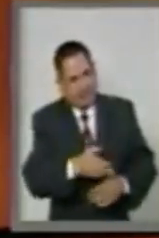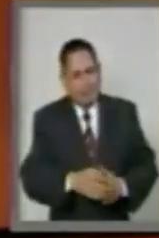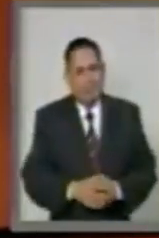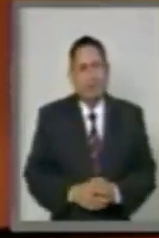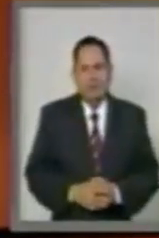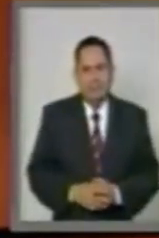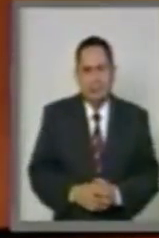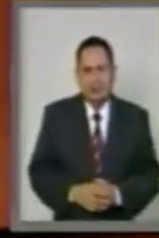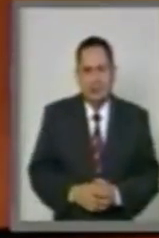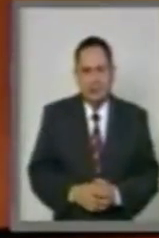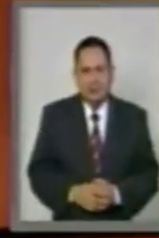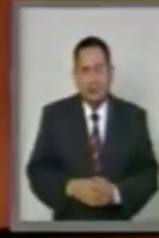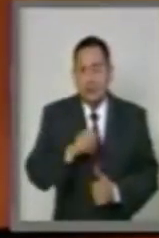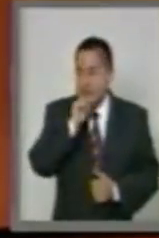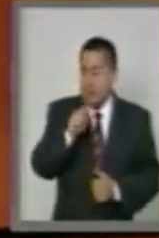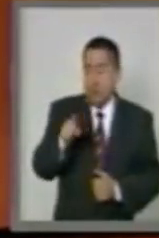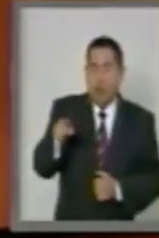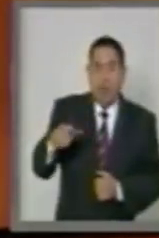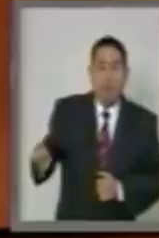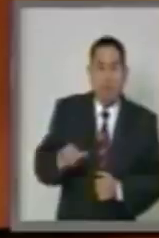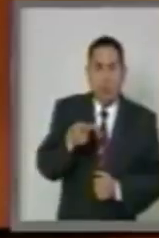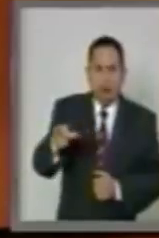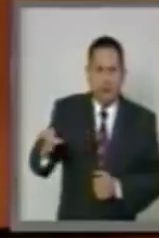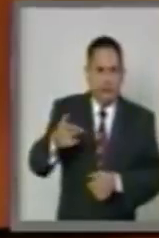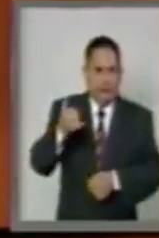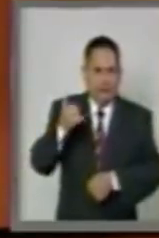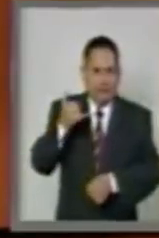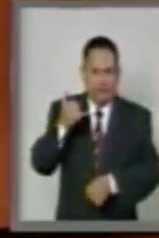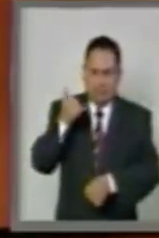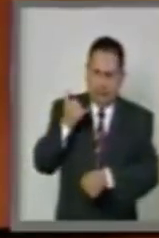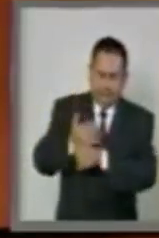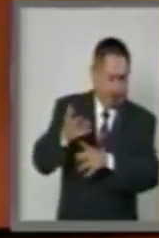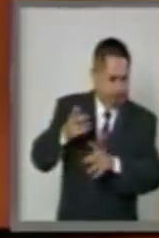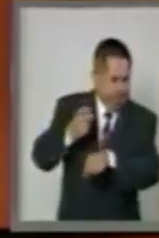A una pregunta también de este insolente de Zoé.